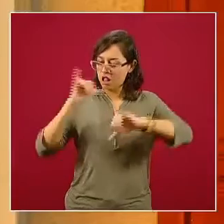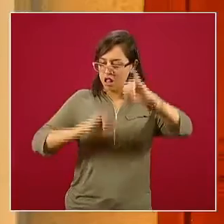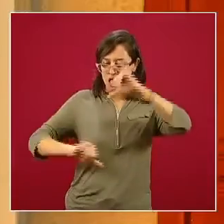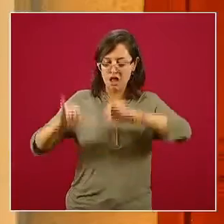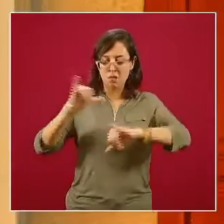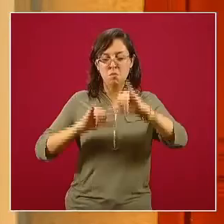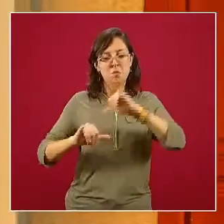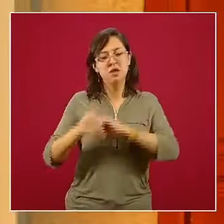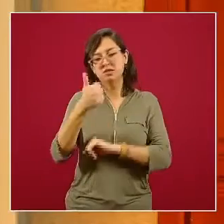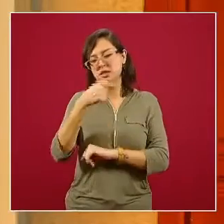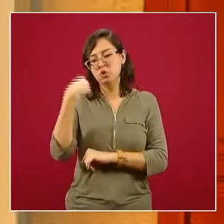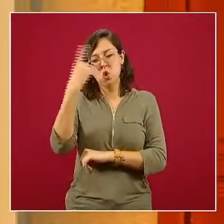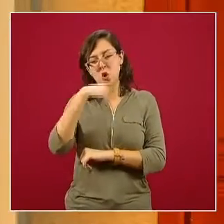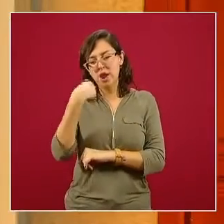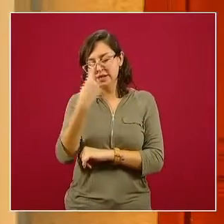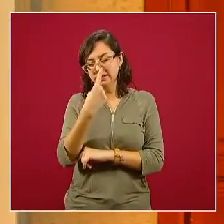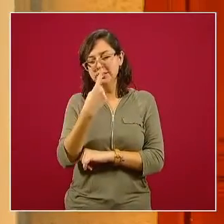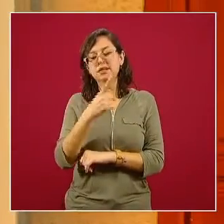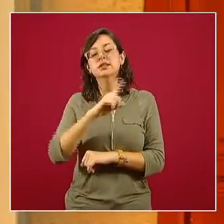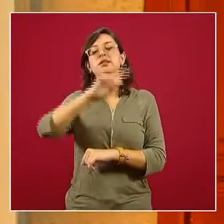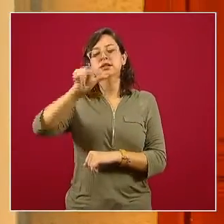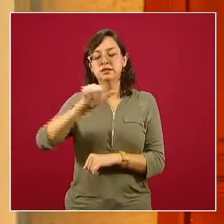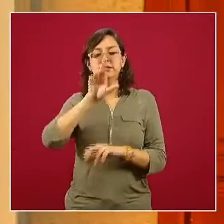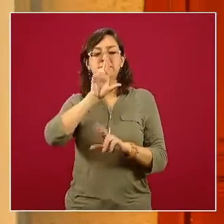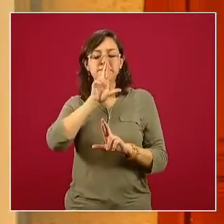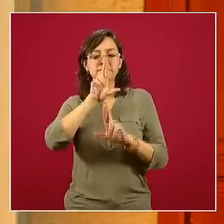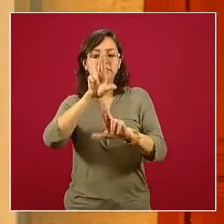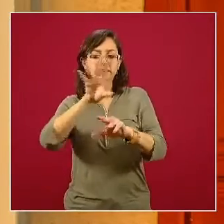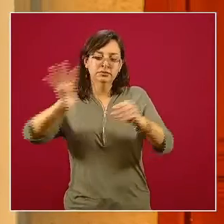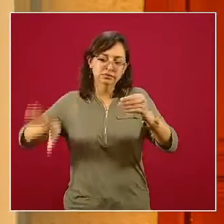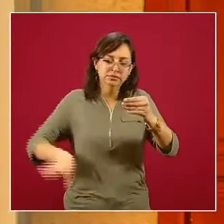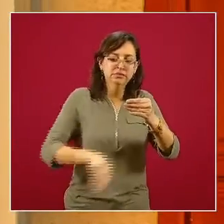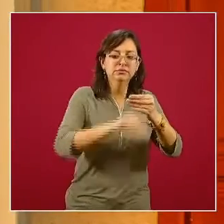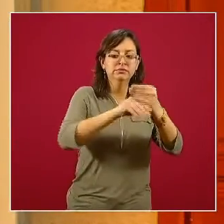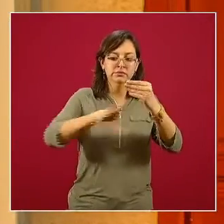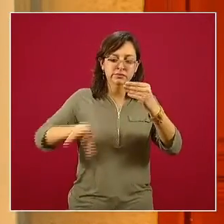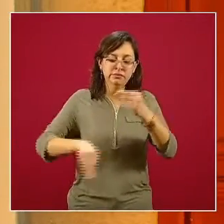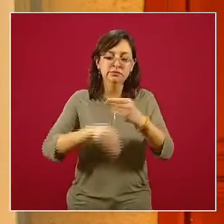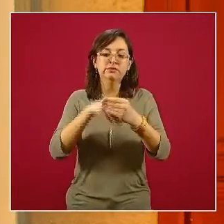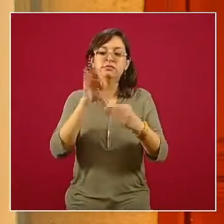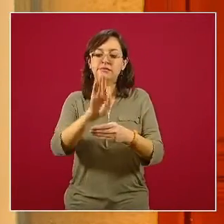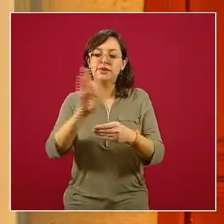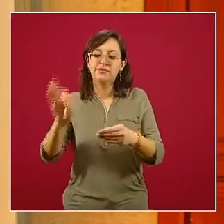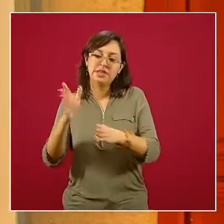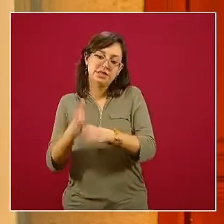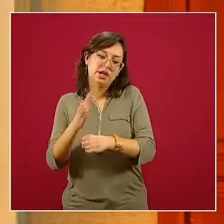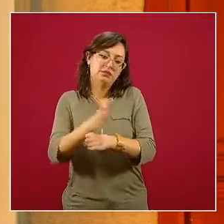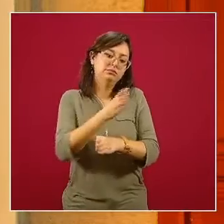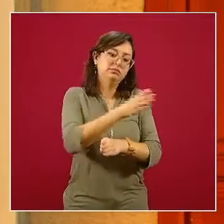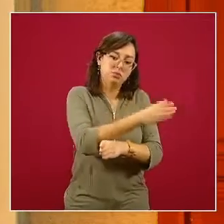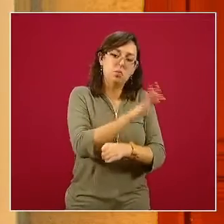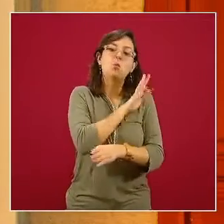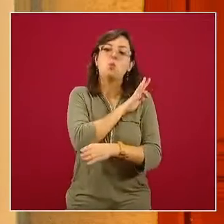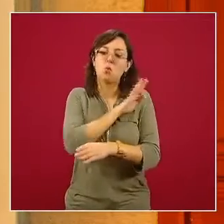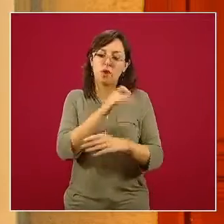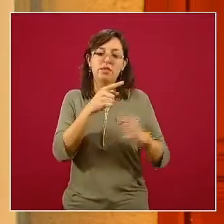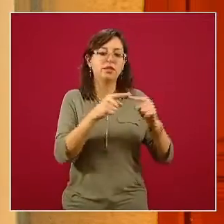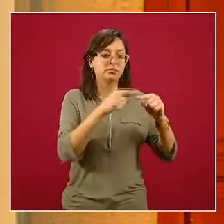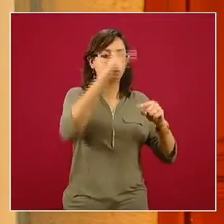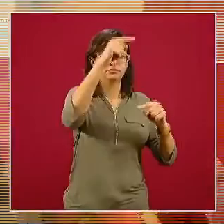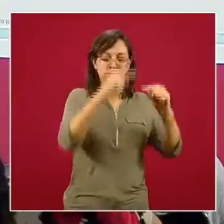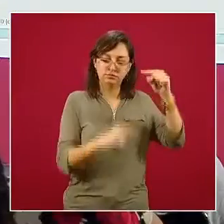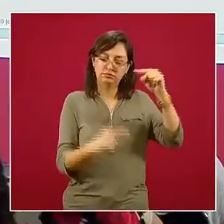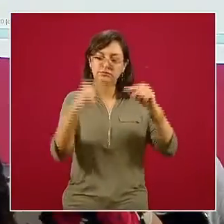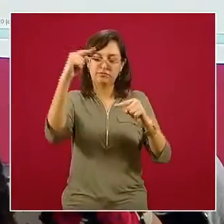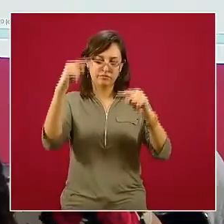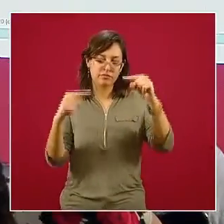dura cerca de 6 horas y cuando se incorporan estos datos cambia el color rojo, que representa